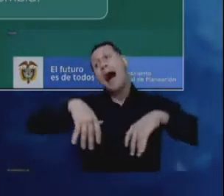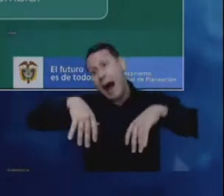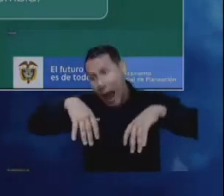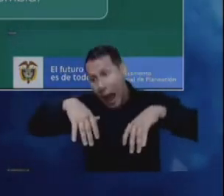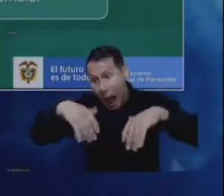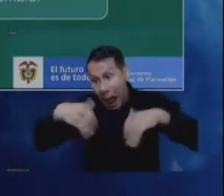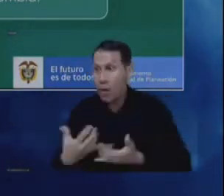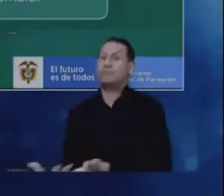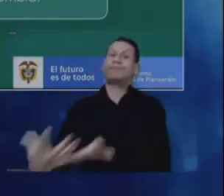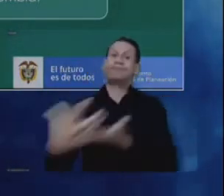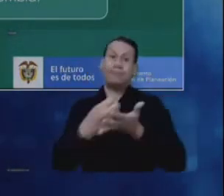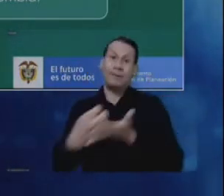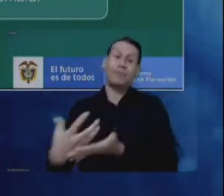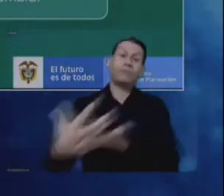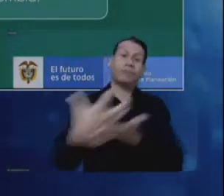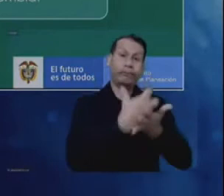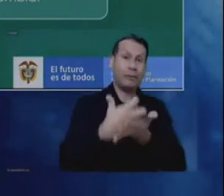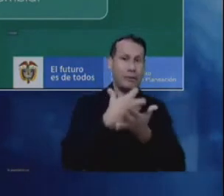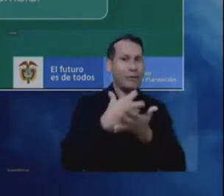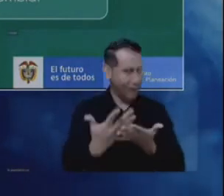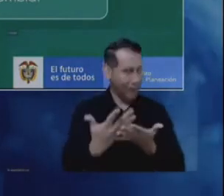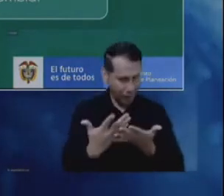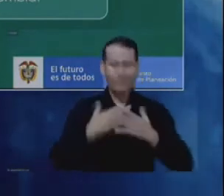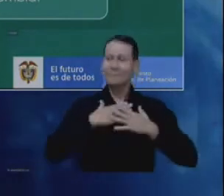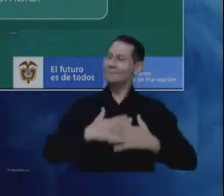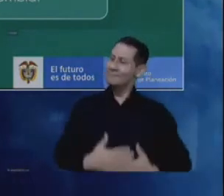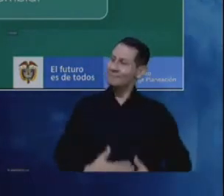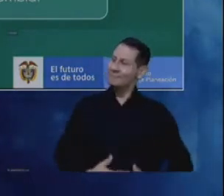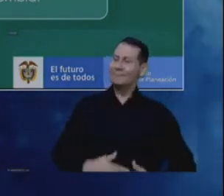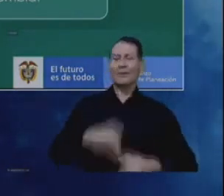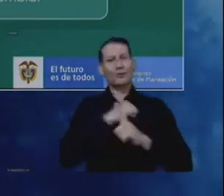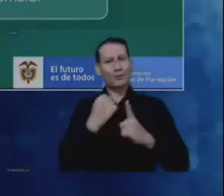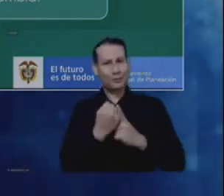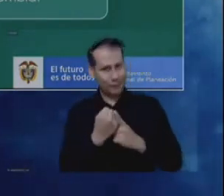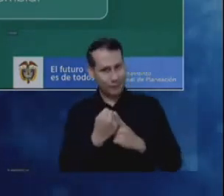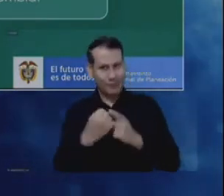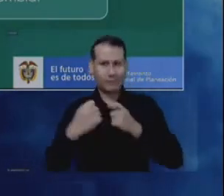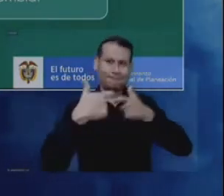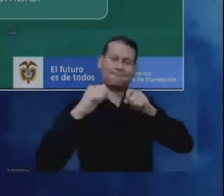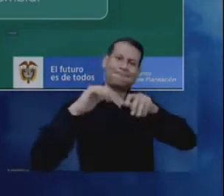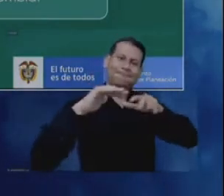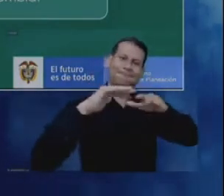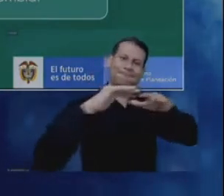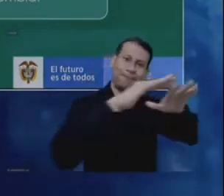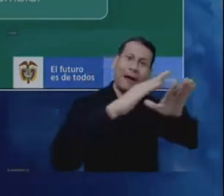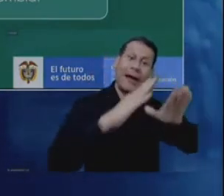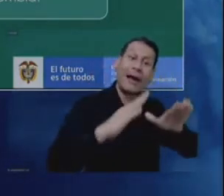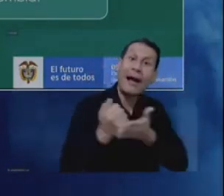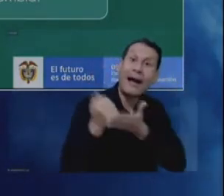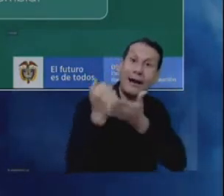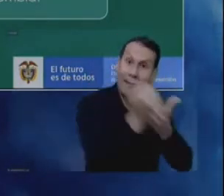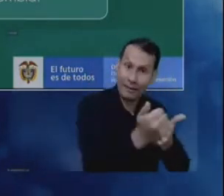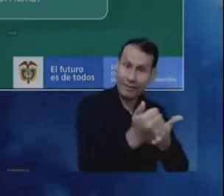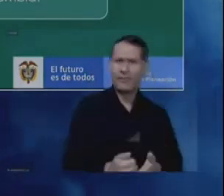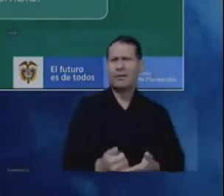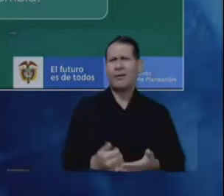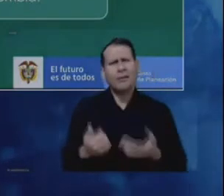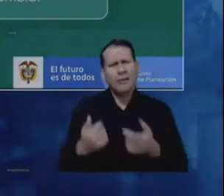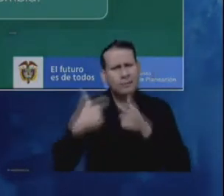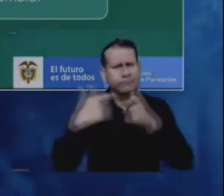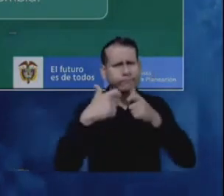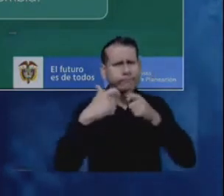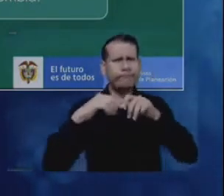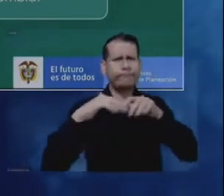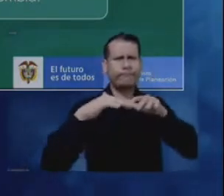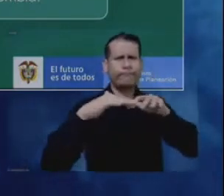del bienestar social en la asignación del espectro. Y yo creo que eso es un elemento que no solamente, digamos, debe jugar en materia del espectro, sino en materia de despliegue de infraestructura, en